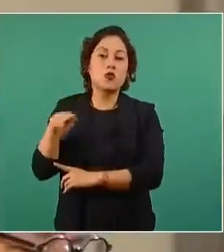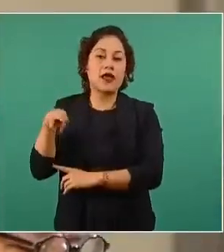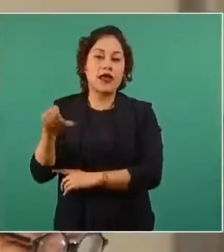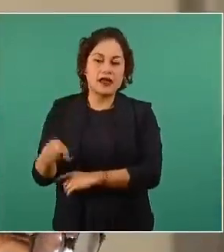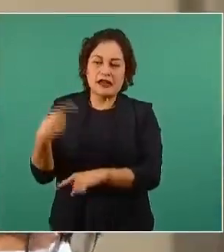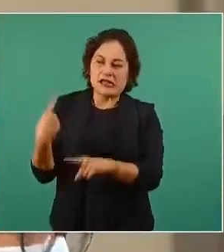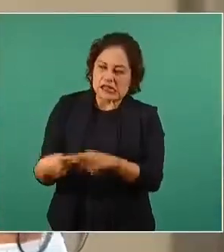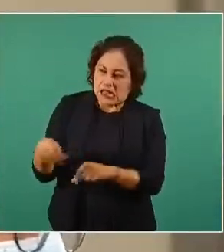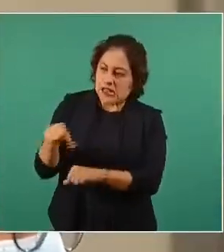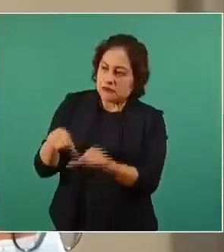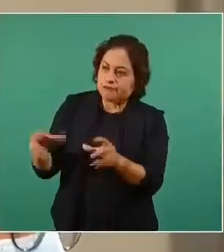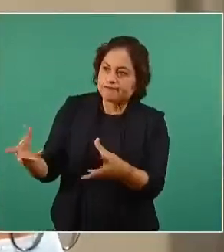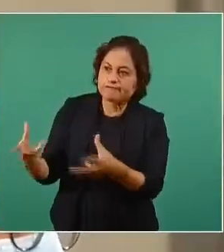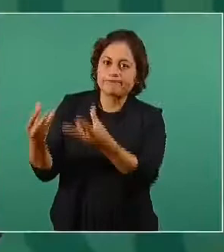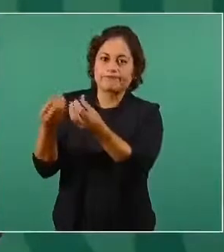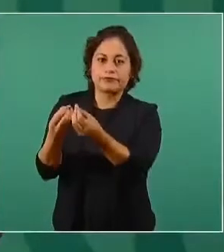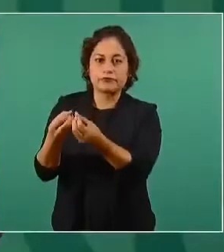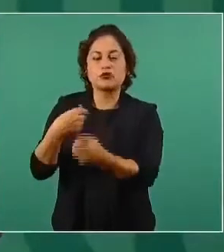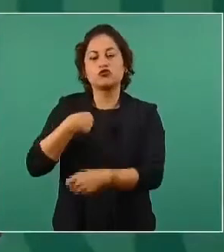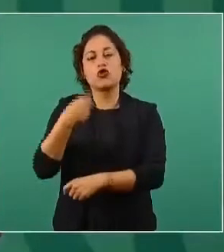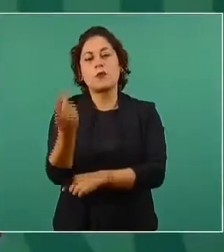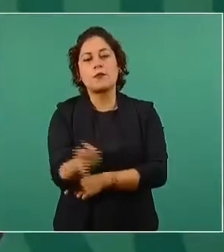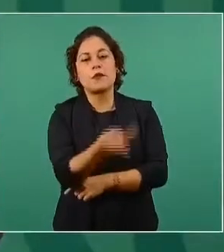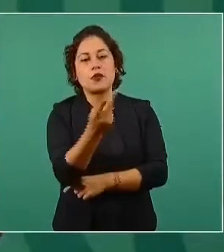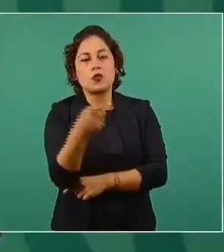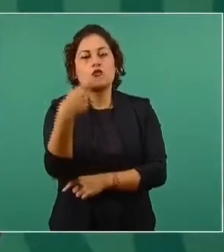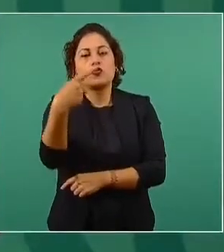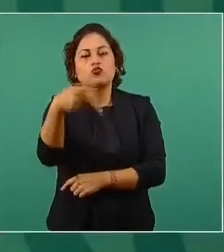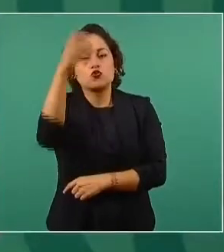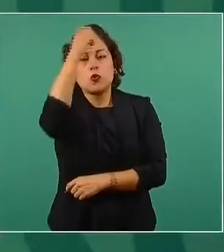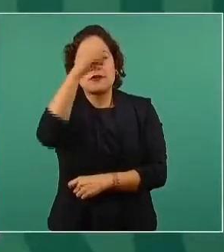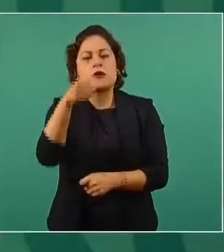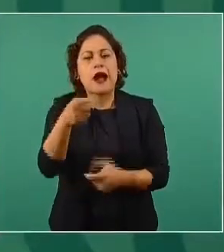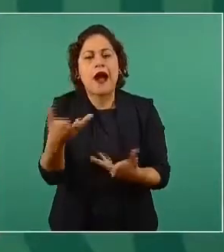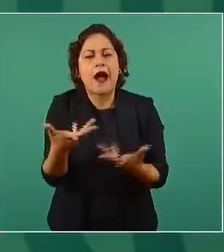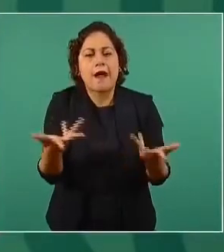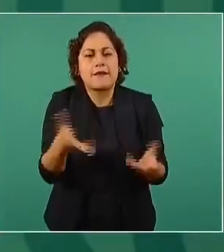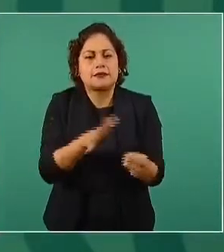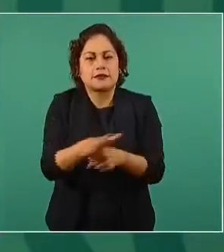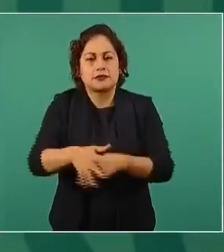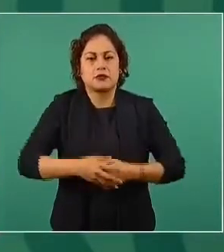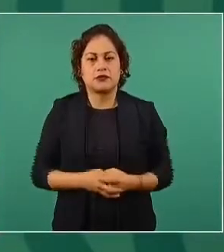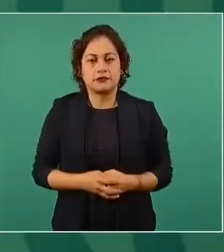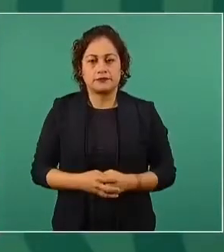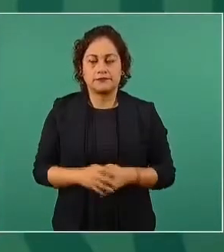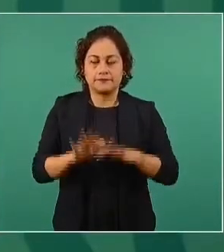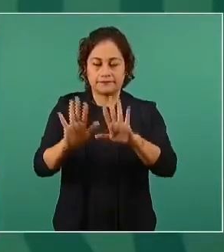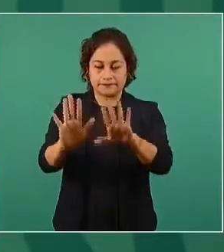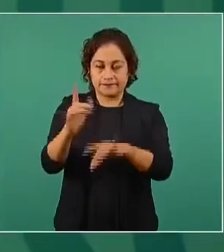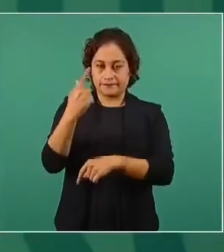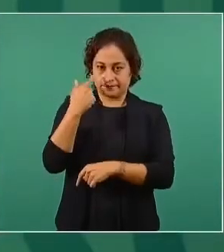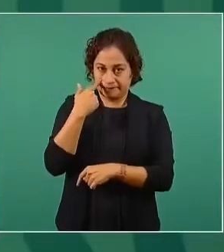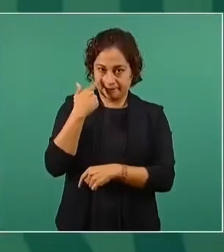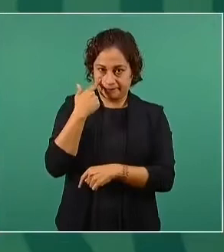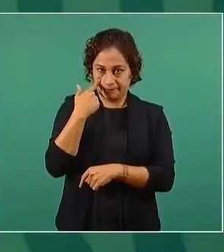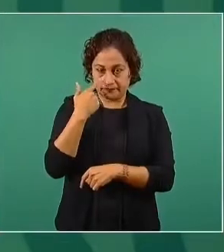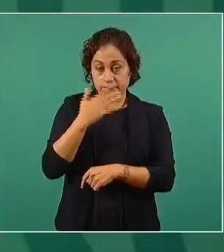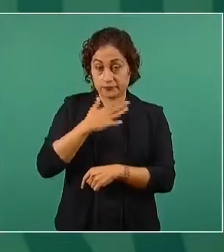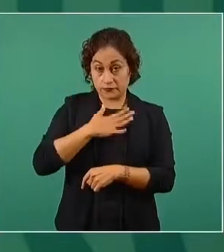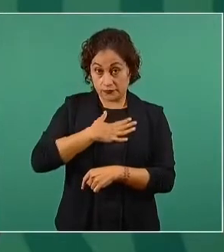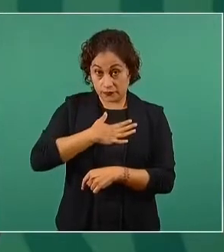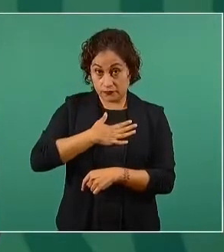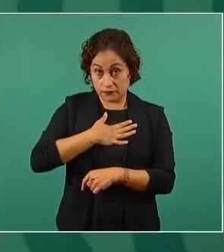hacer usted con Morena? Bueno, miren, yo he sido muy respetuoso de